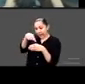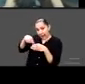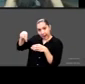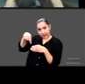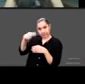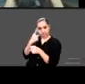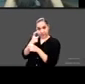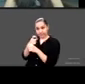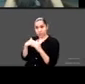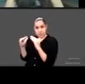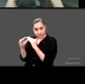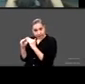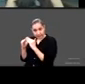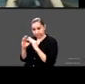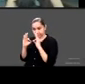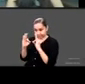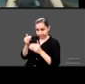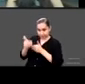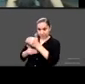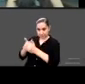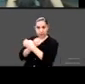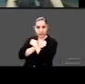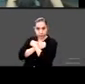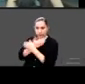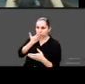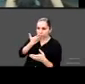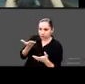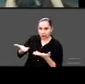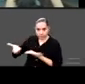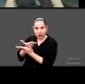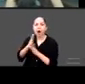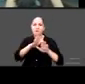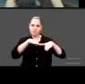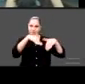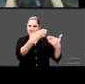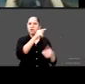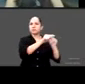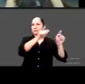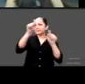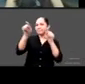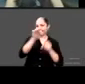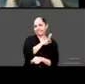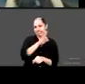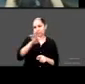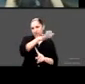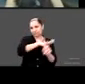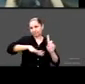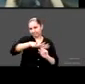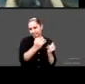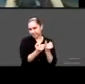podamos exigir lo mismo en los demás entornos. Brevemente, me gustaría redundar sobre la situación